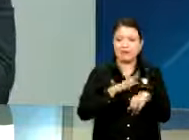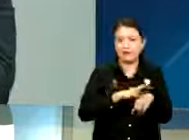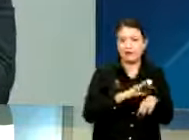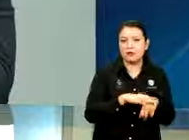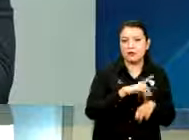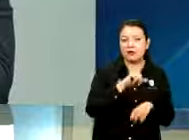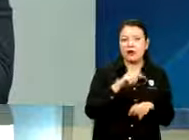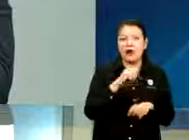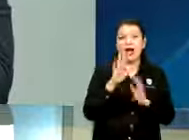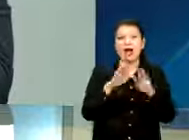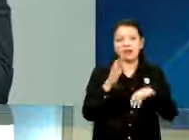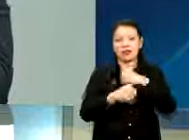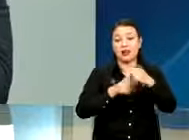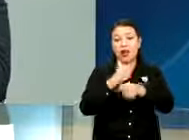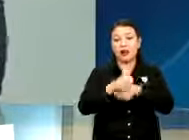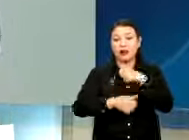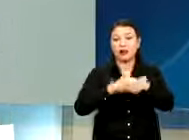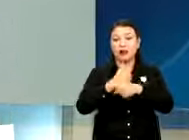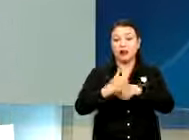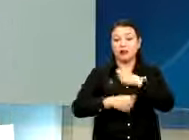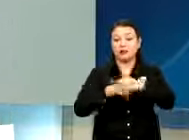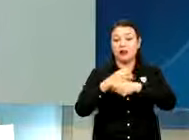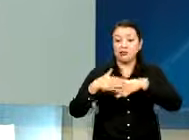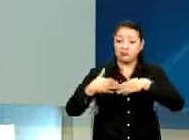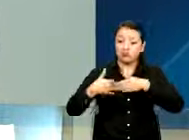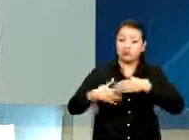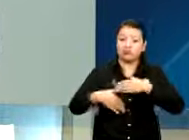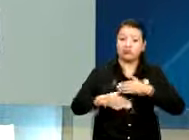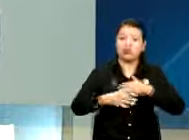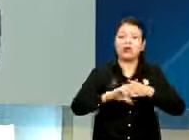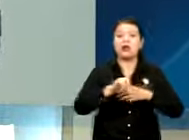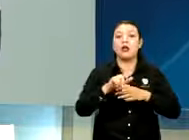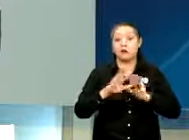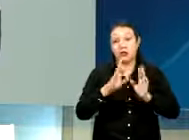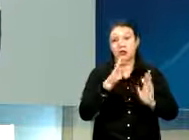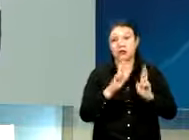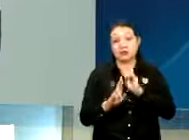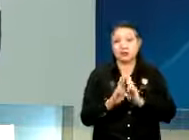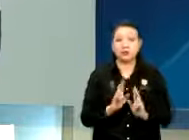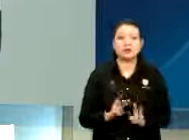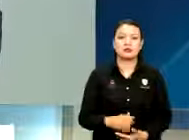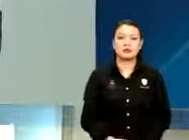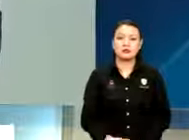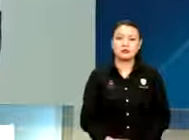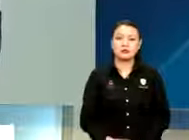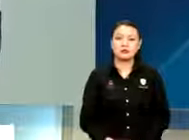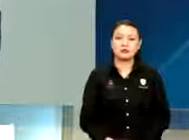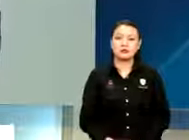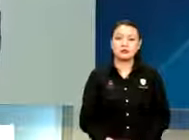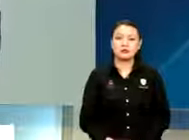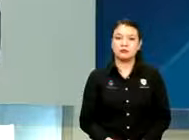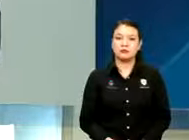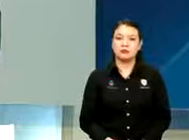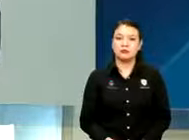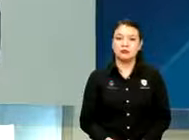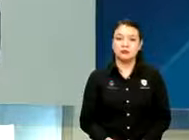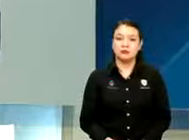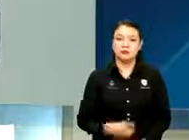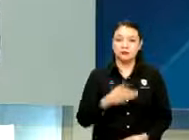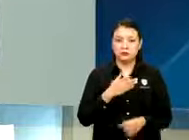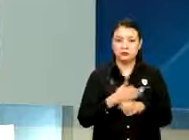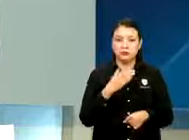algunos años entonces bueno las resoluciones que han sido emitidas han sido hasta la fecha durante esta